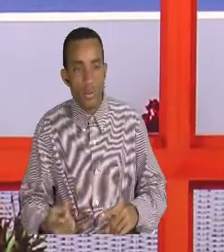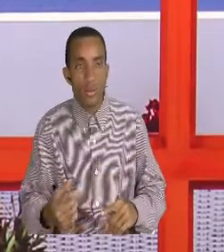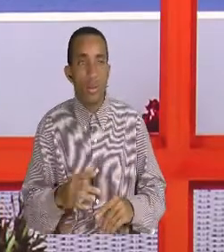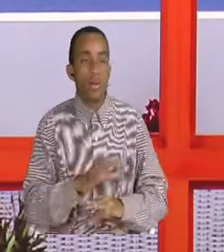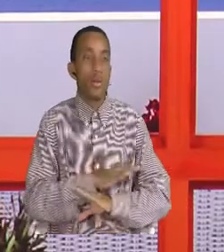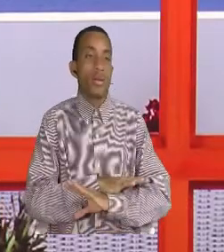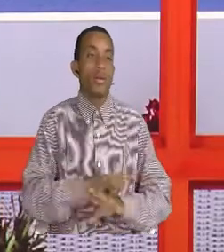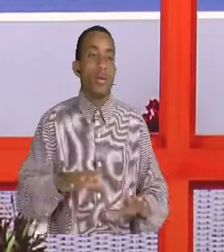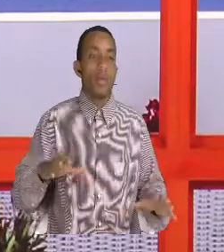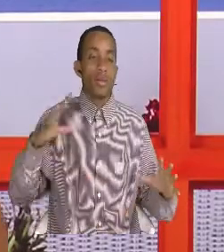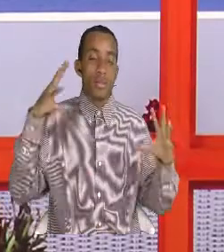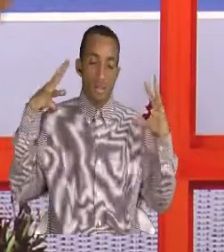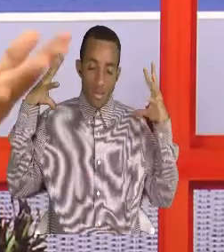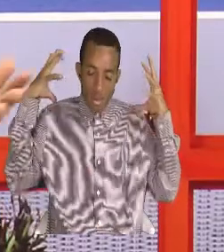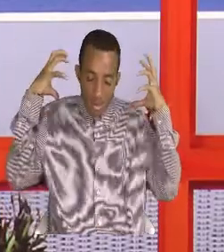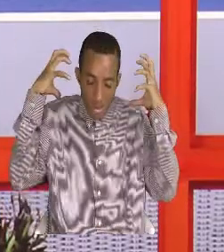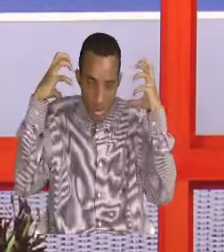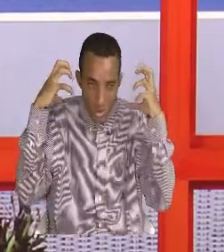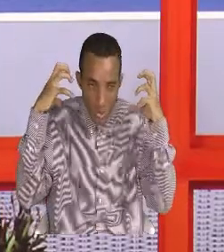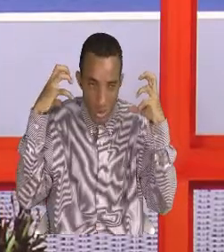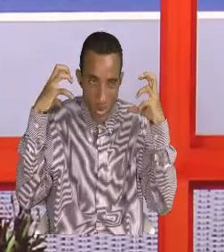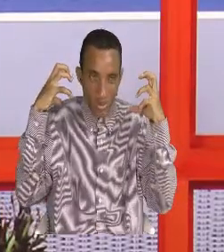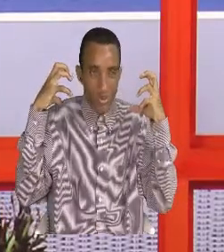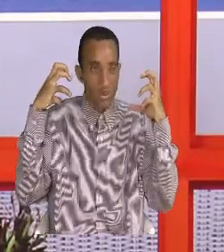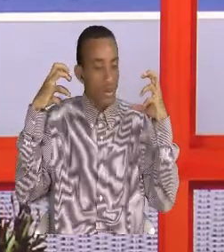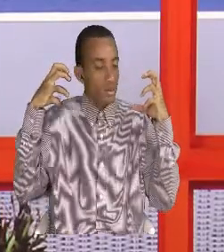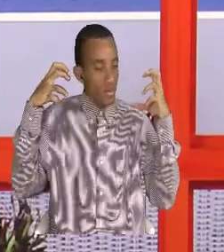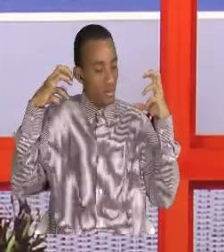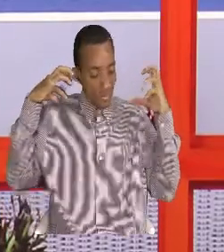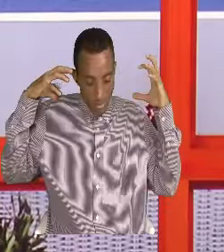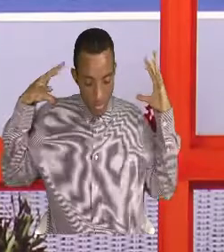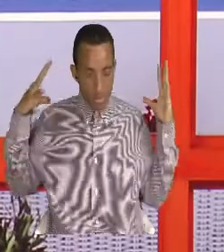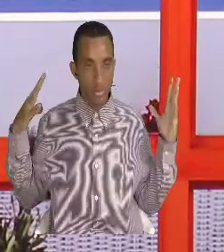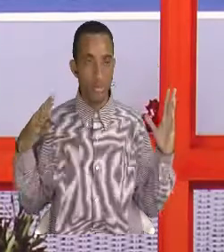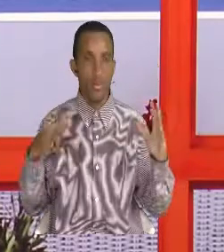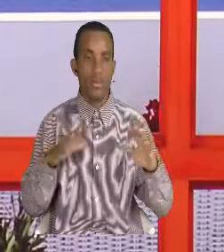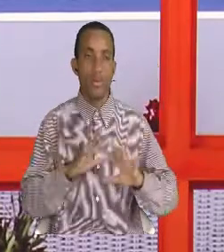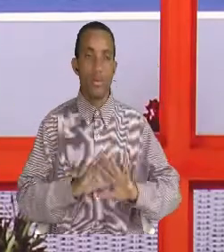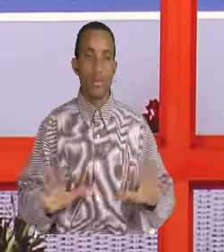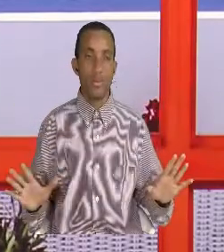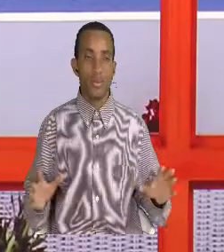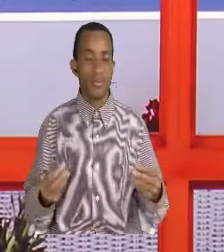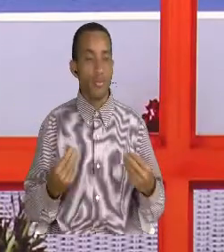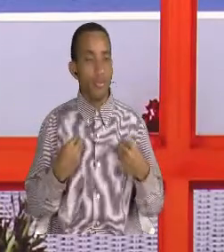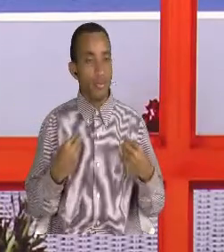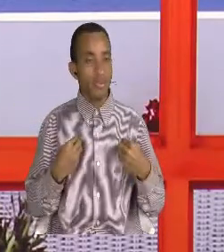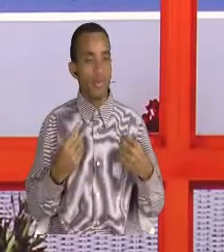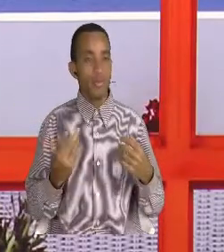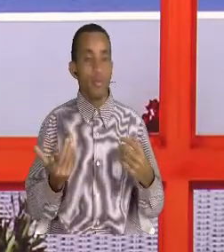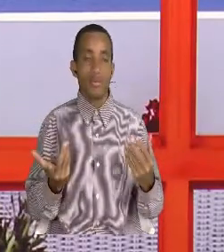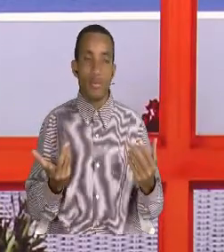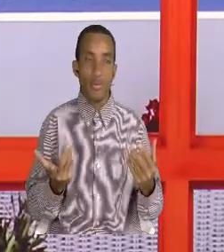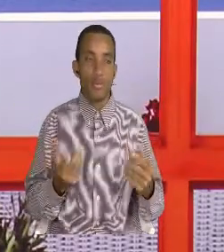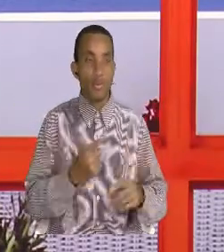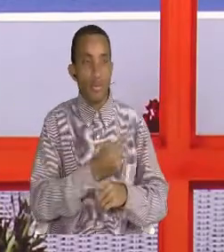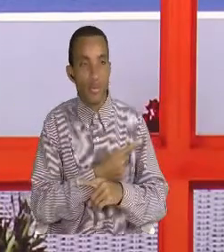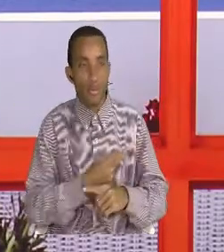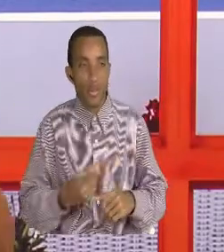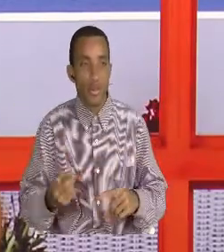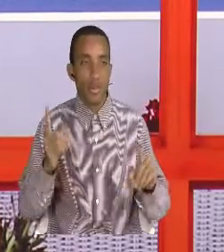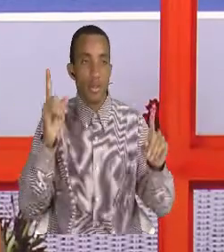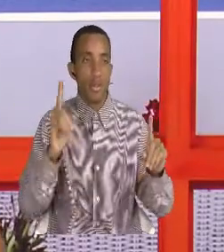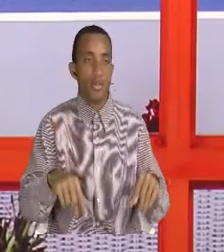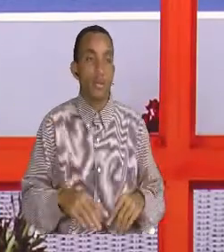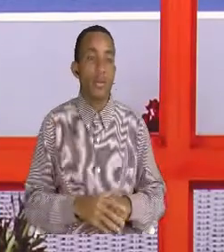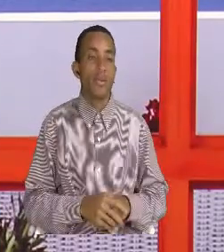todo ese estrés del trabajo o de las preocupaciones que tenemos en la casa, y vivamos esa de forma más divertida entre semana también. Entonces,